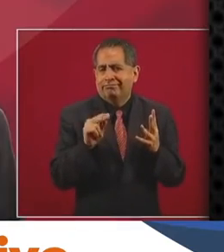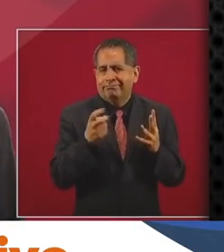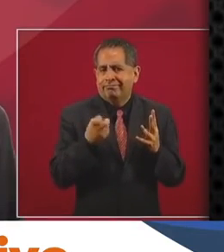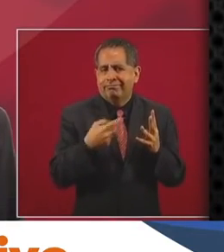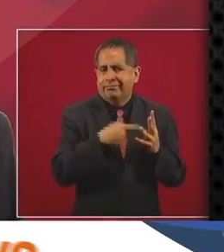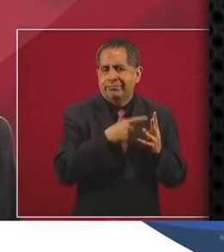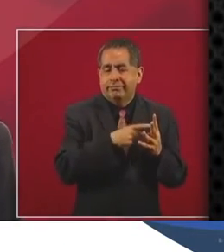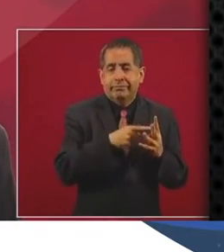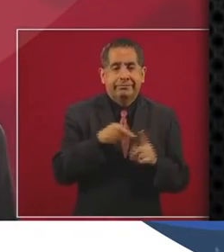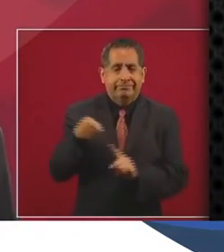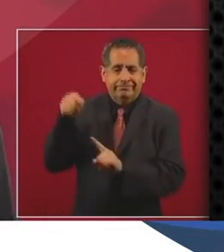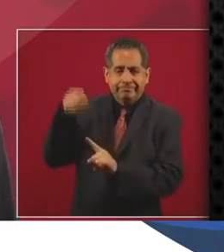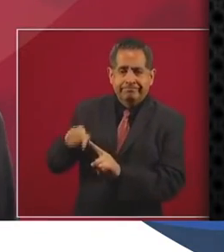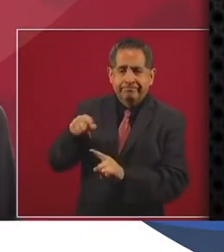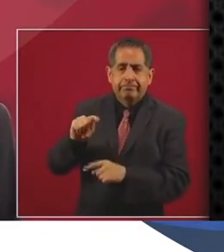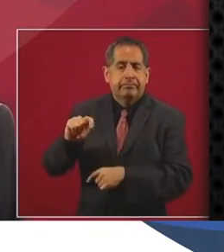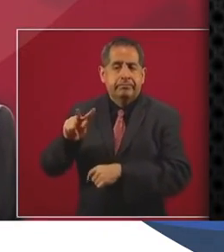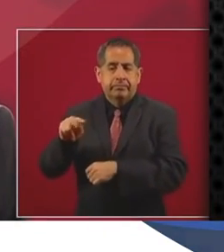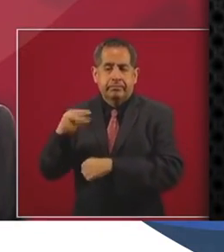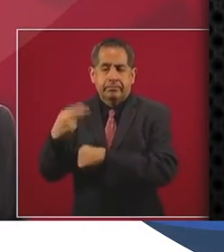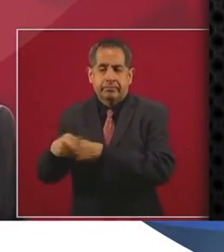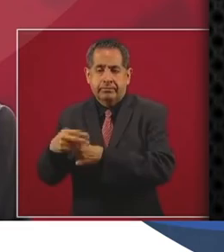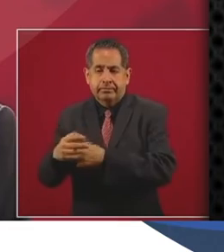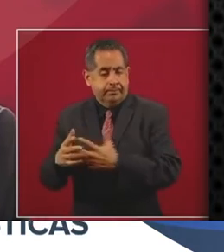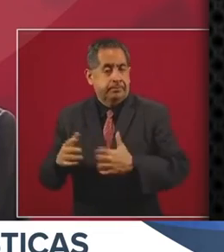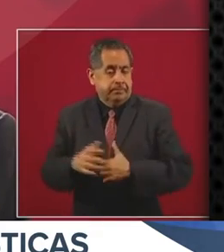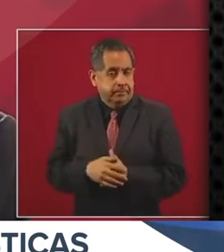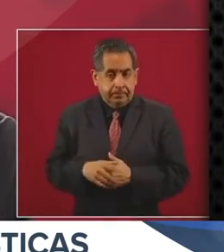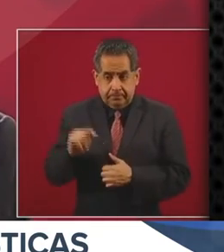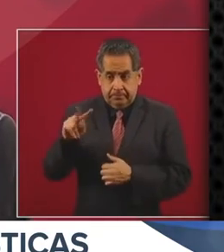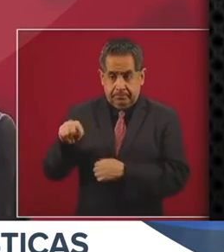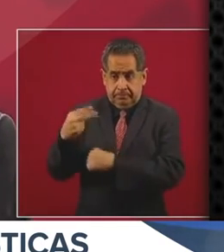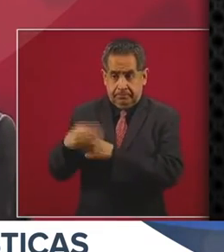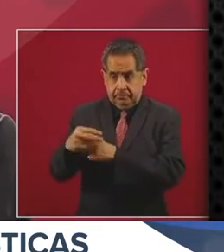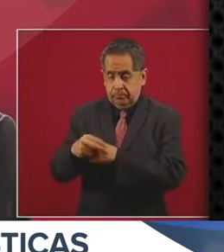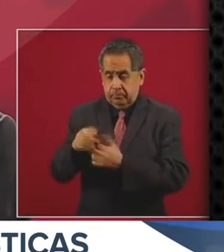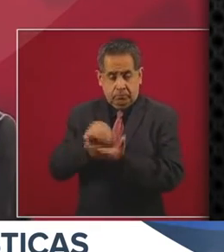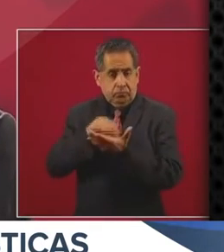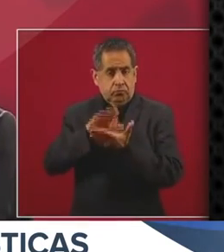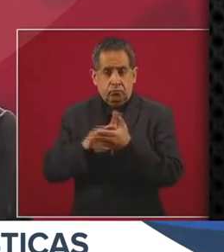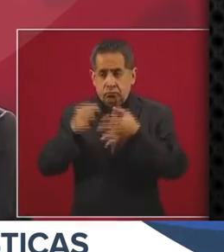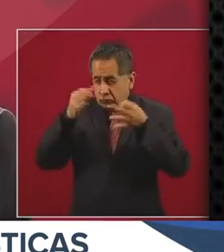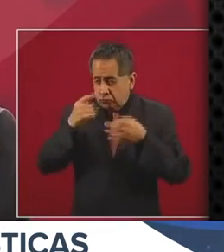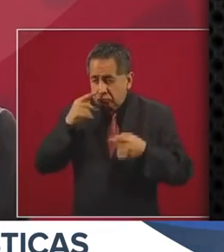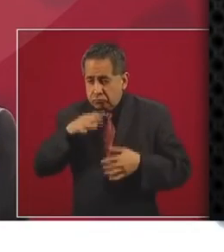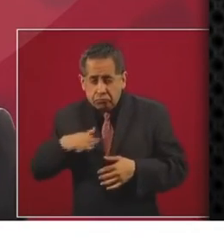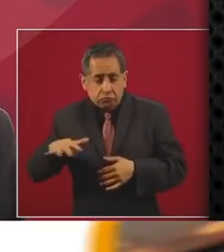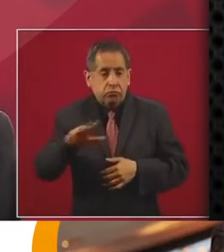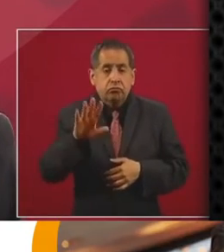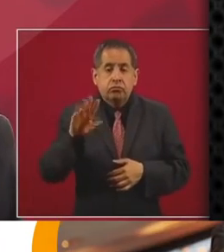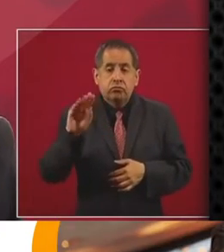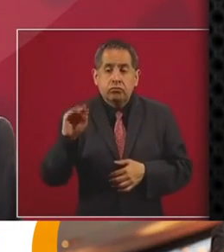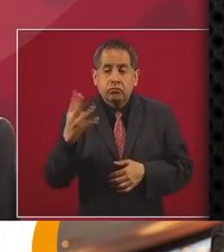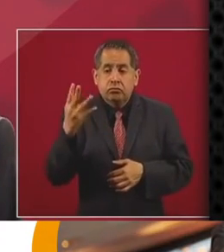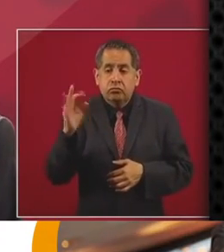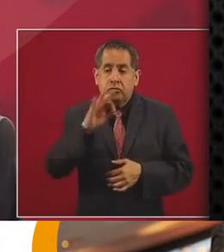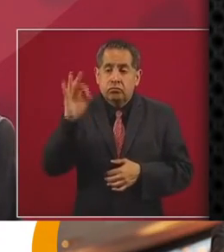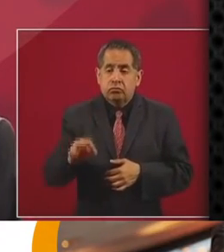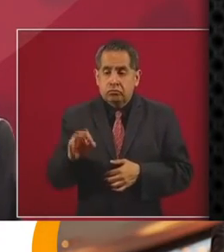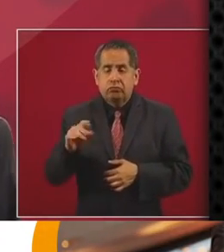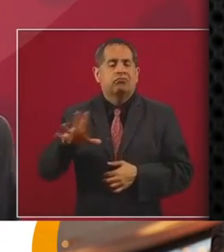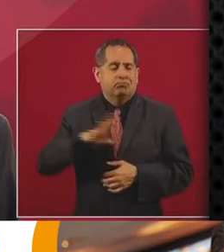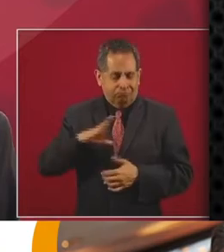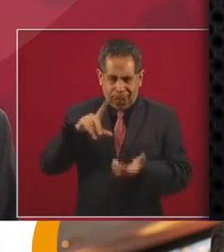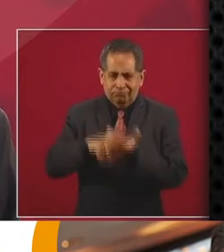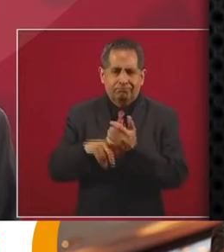abierta, pues las condiciones sanitarias por el COVID-19 no hacen factible el regreso presencial. Así lo informó hoy Esteban Moctezuma, titular de la Secretaría